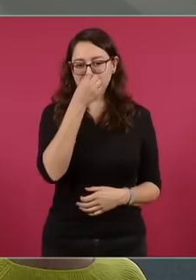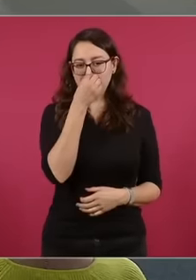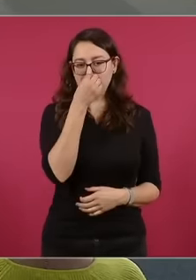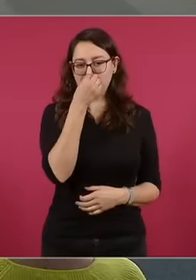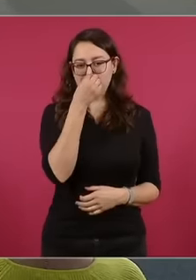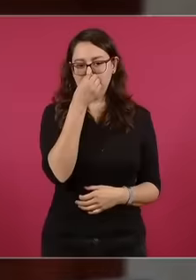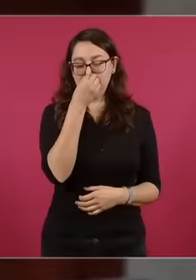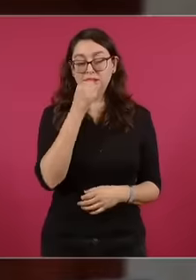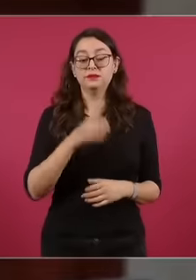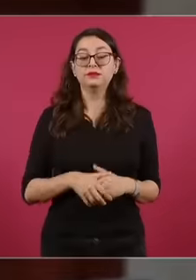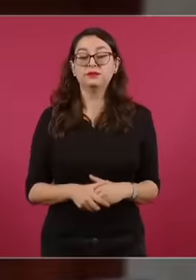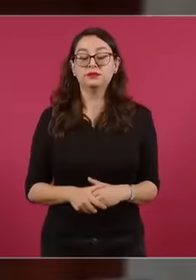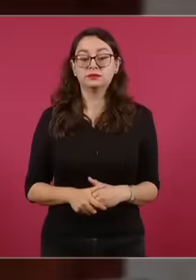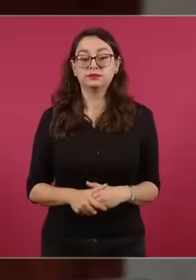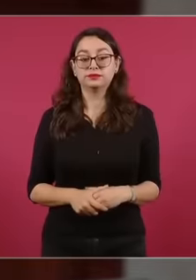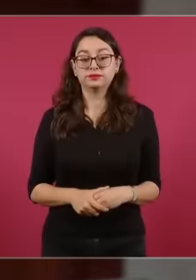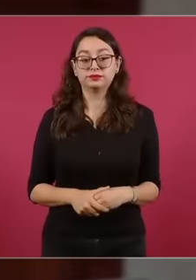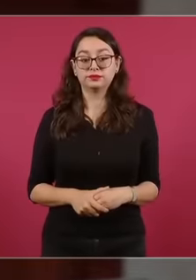todavía ayer usted lo mencionaba,